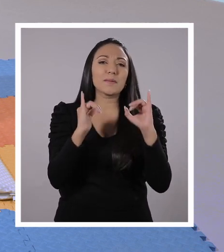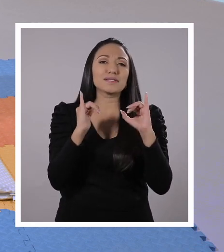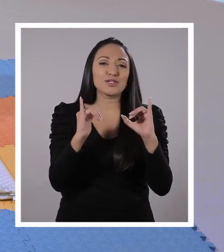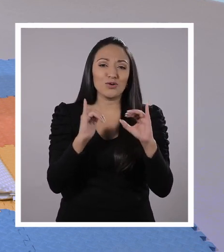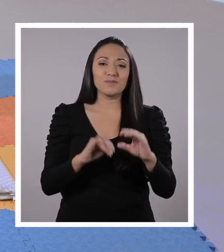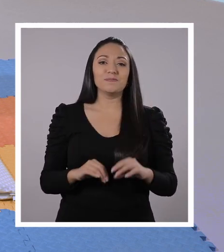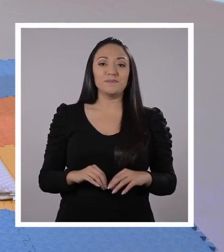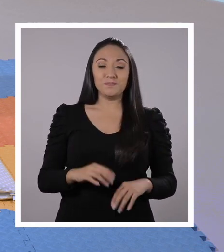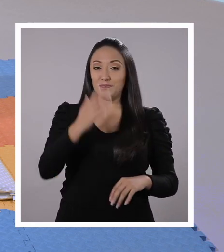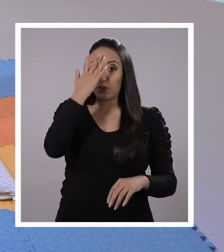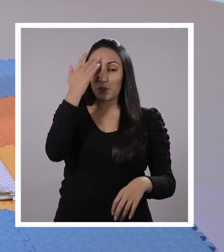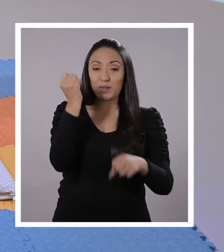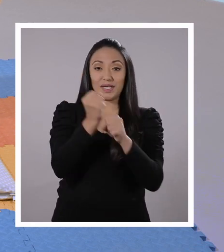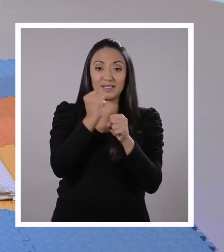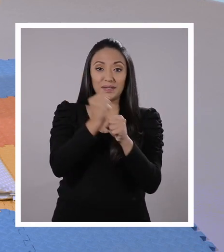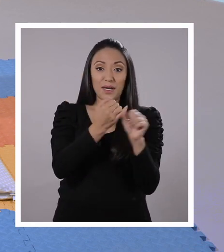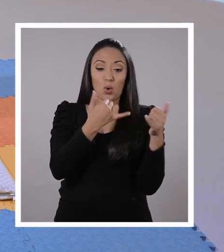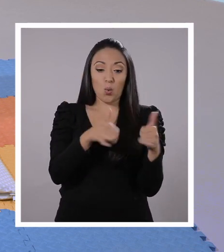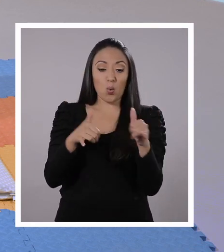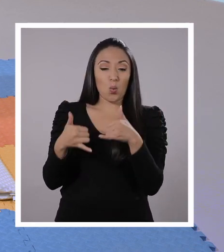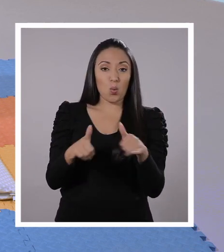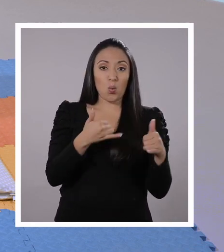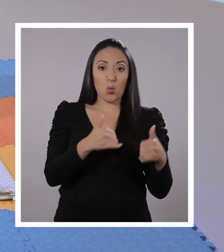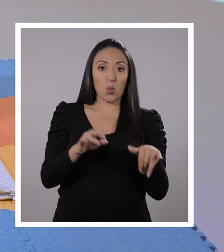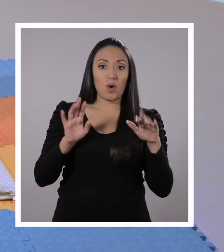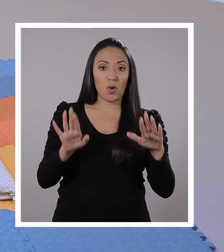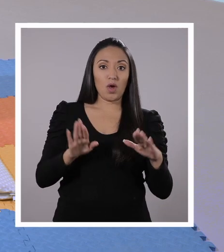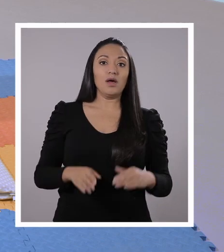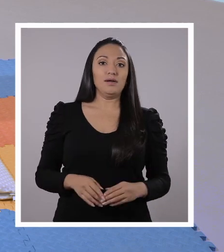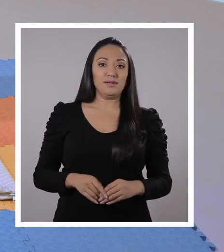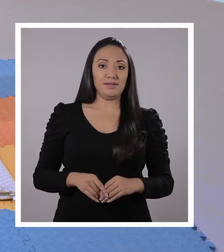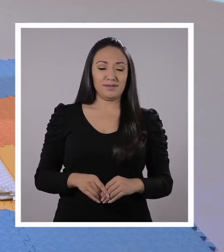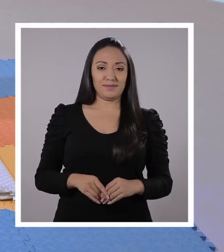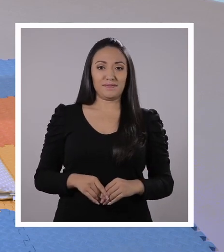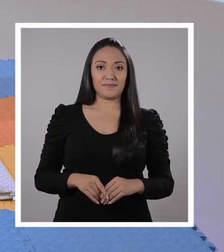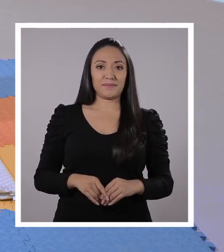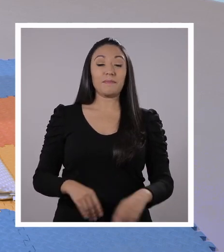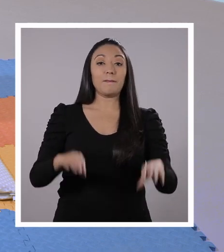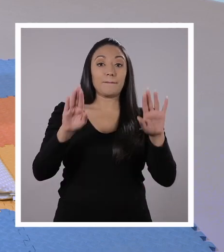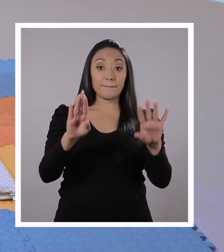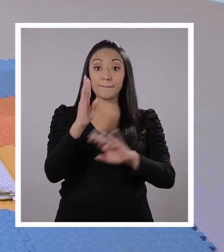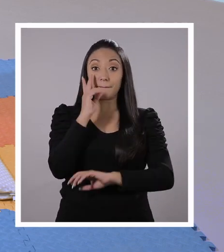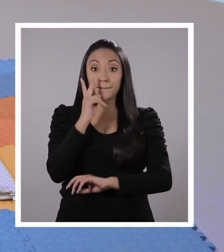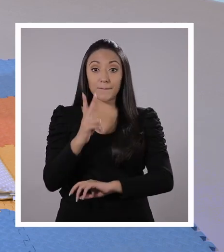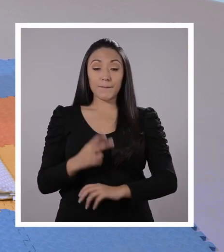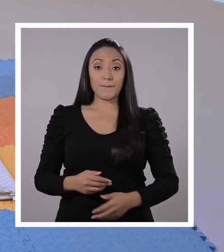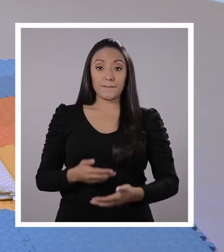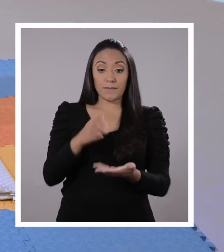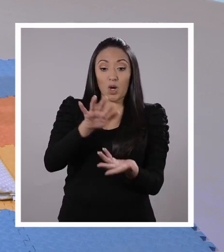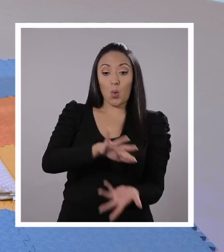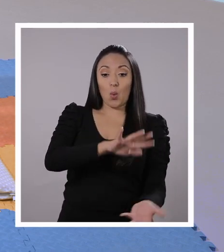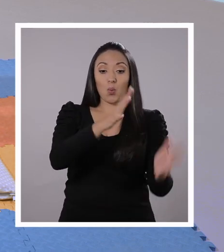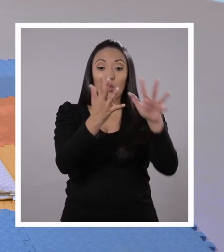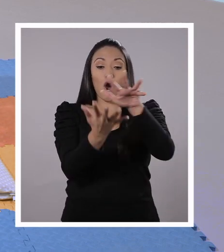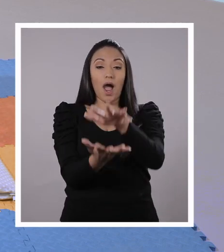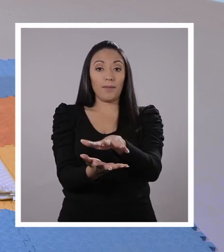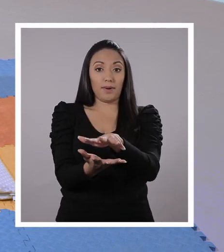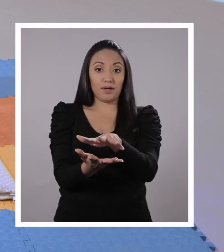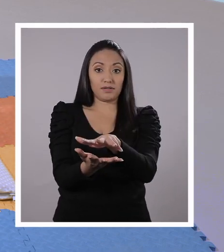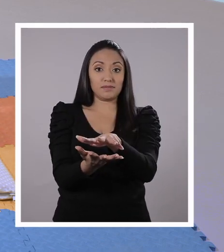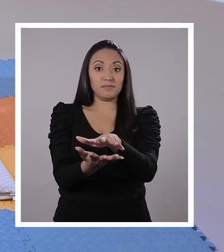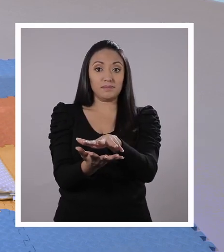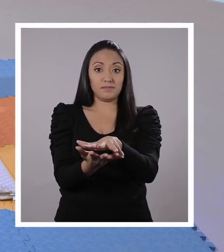divertida porque vamos a trabajar un poquito ya la parte de juego. ¡Ay, diversión, diversión! Diversión. Entonces vamos a colocarlos boca